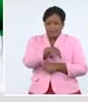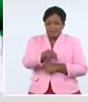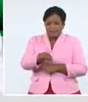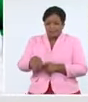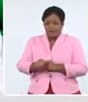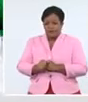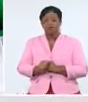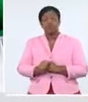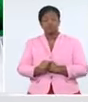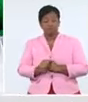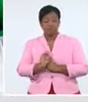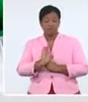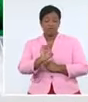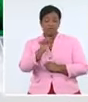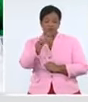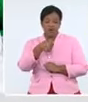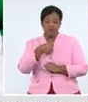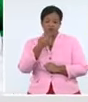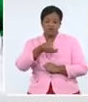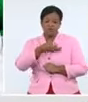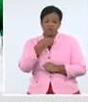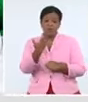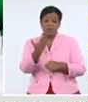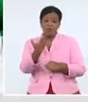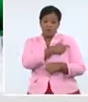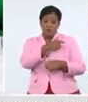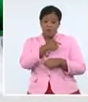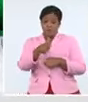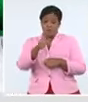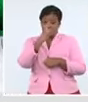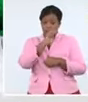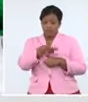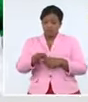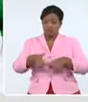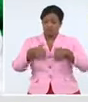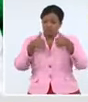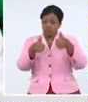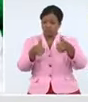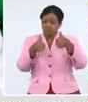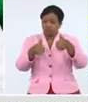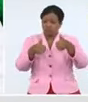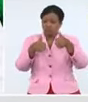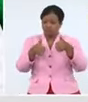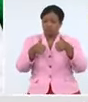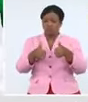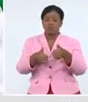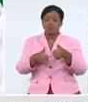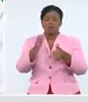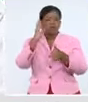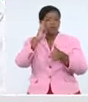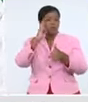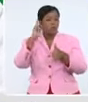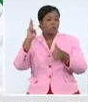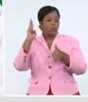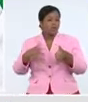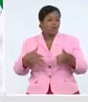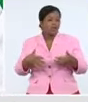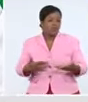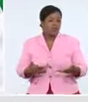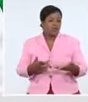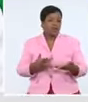justamente ahora que marcha muy bien la campaña de vacunación en edades pediátricas. Recordemos que nosotros, se dividió